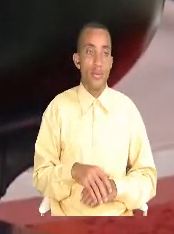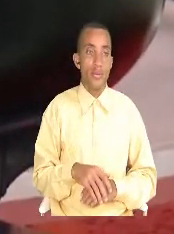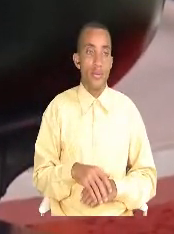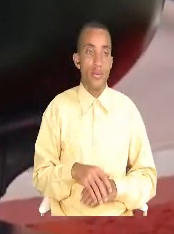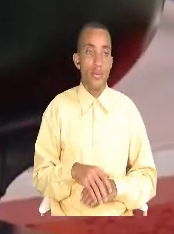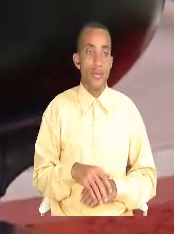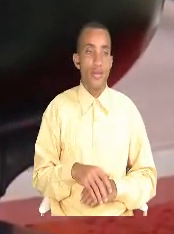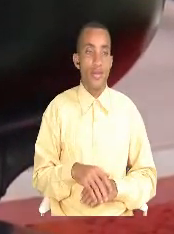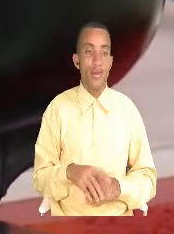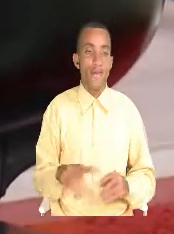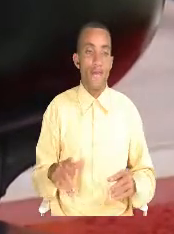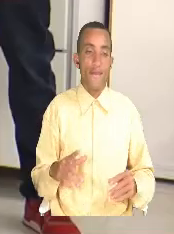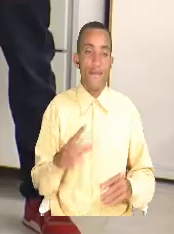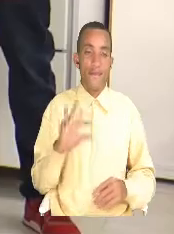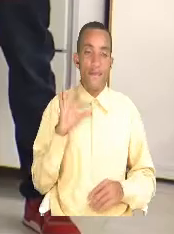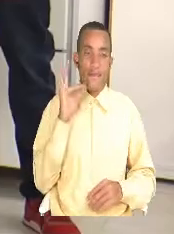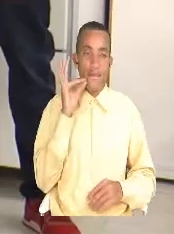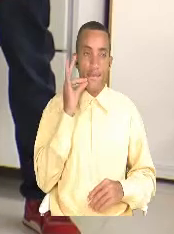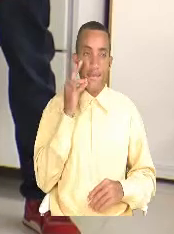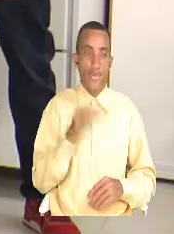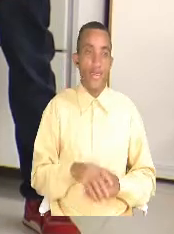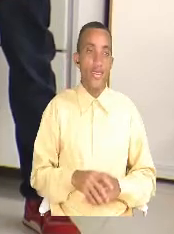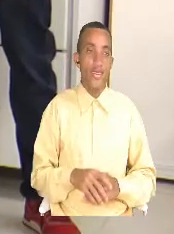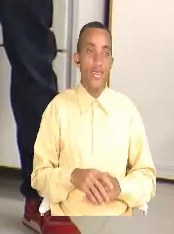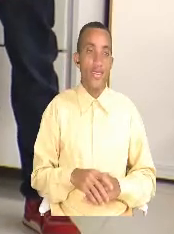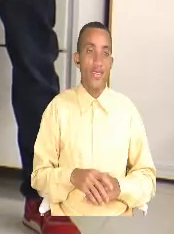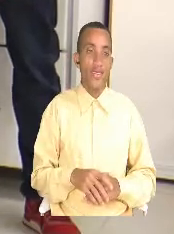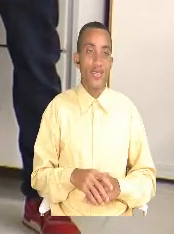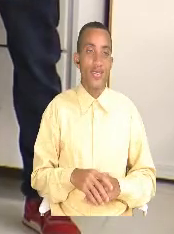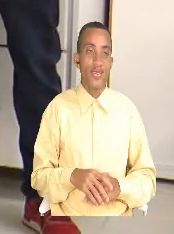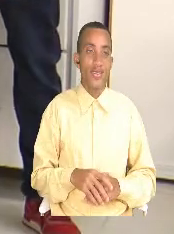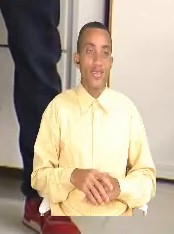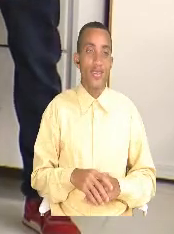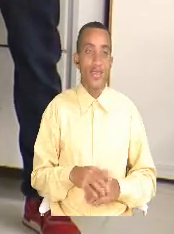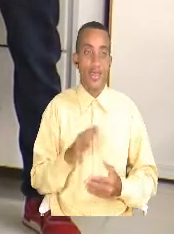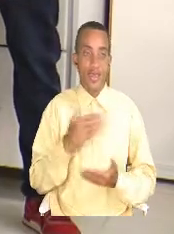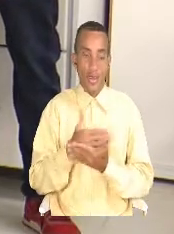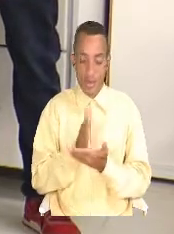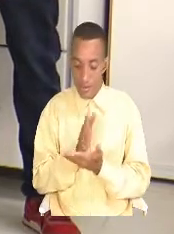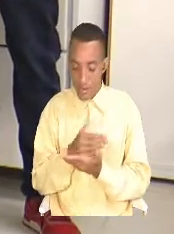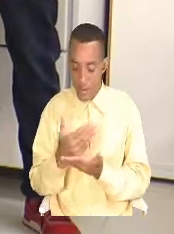Ay, ay, ay. Al final voy a terminar con un picadito de perejil.